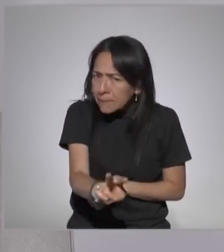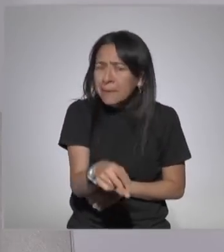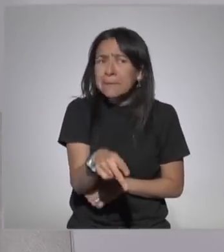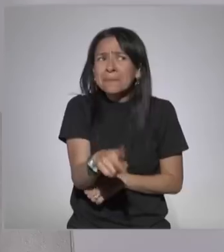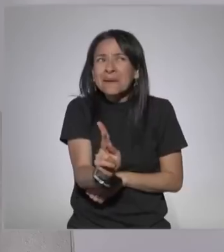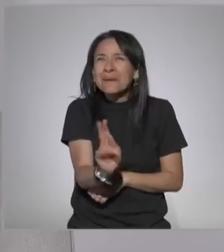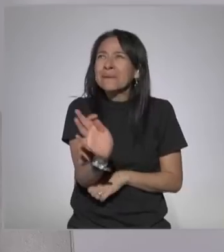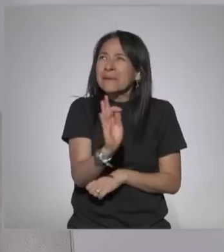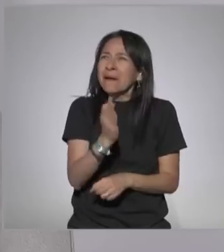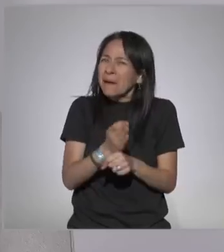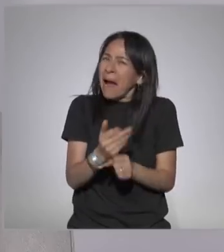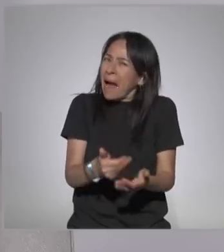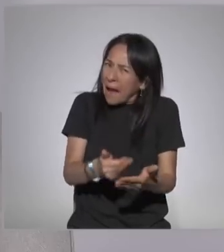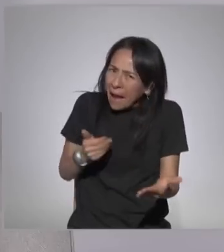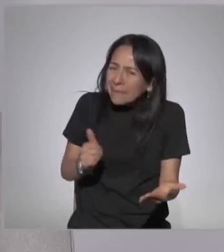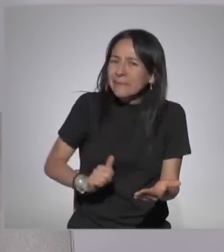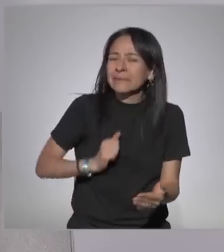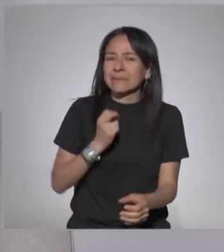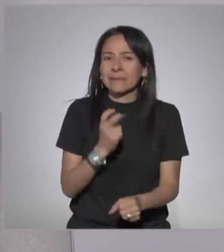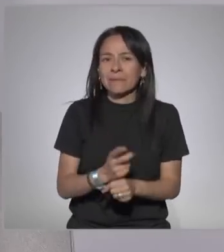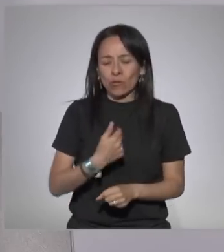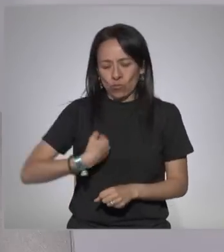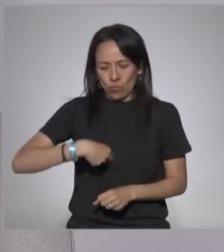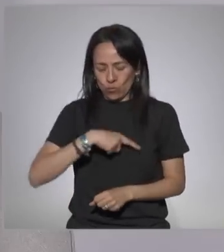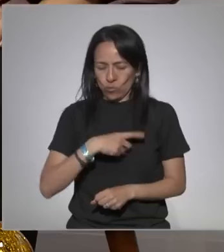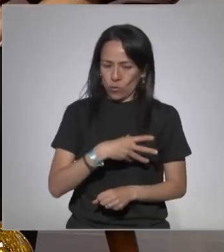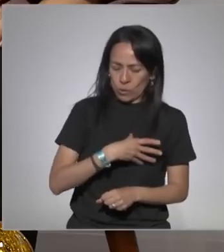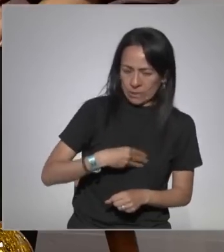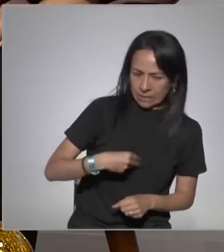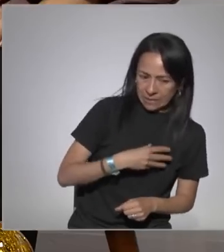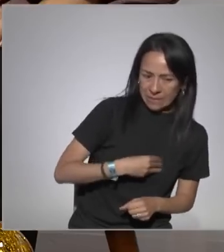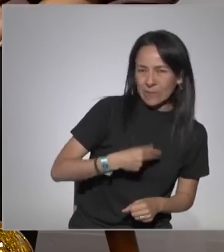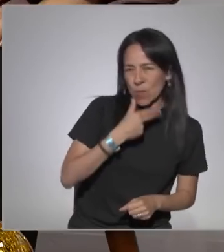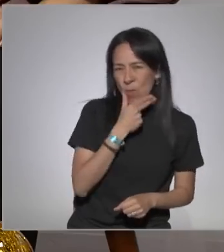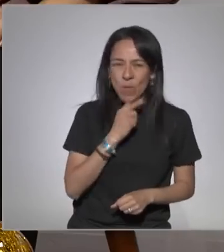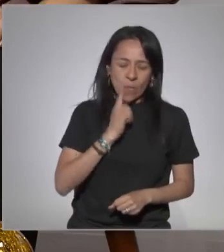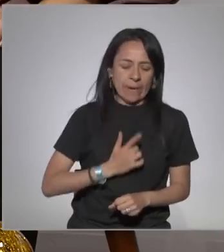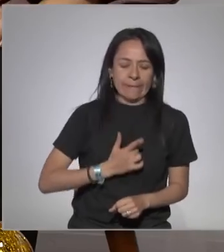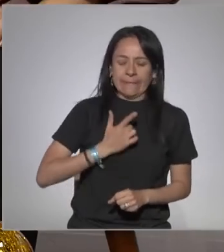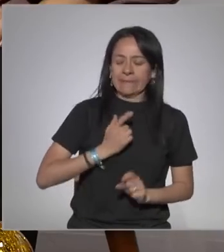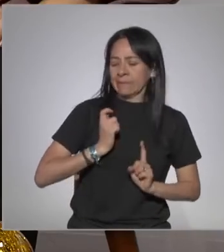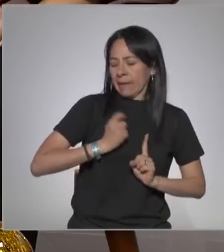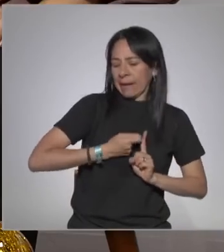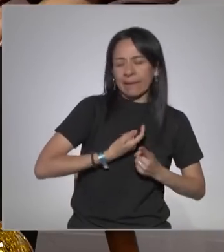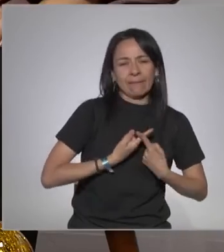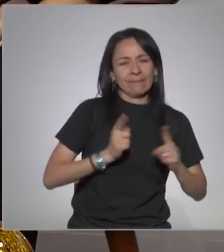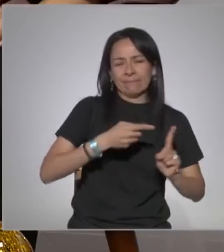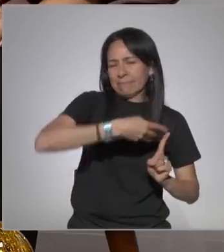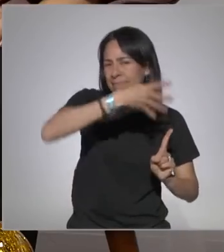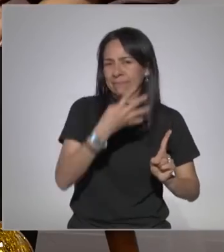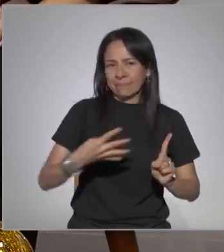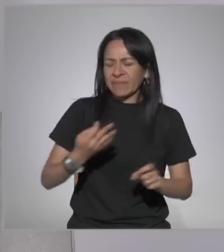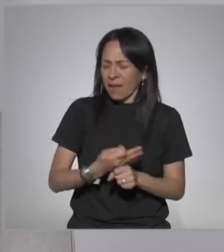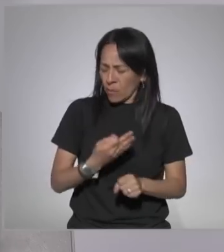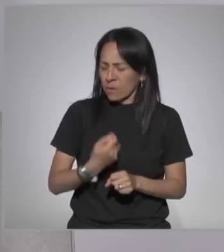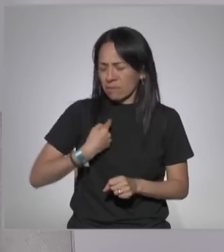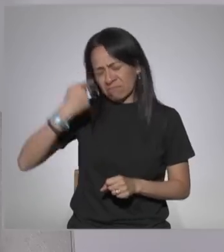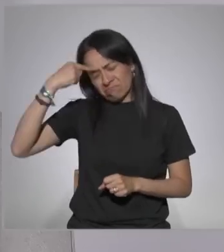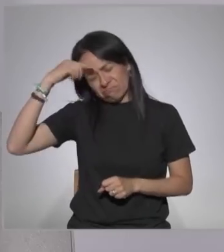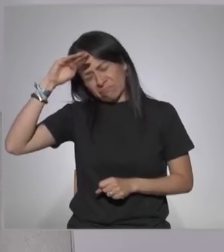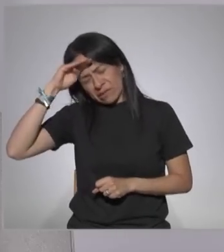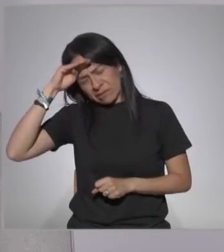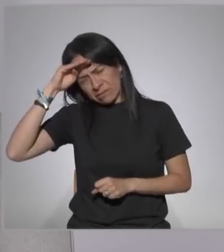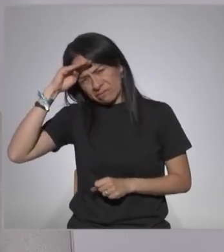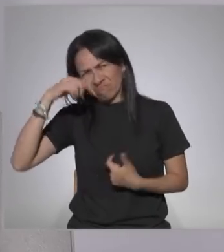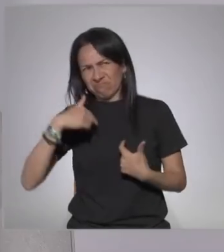como hijos, hijas, hijes? ¿Qué estamos haciendo a la hora de pensar que podemos controlar la vida de nuestros padres,